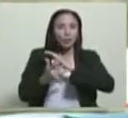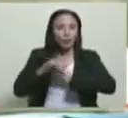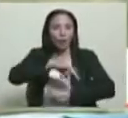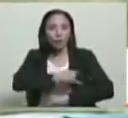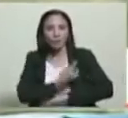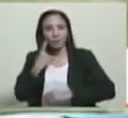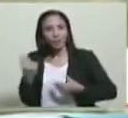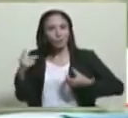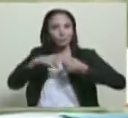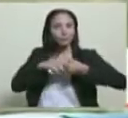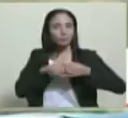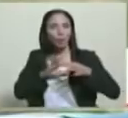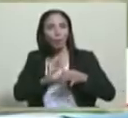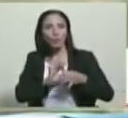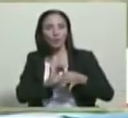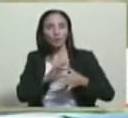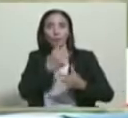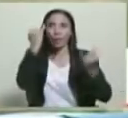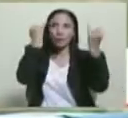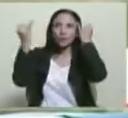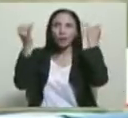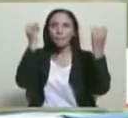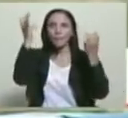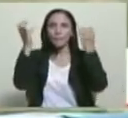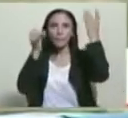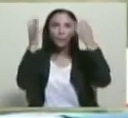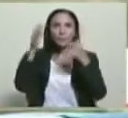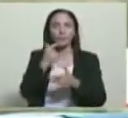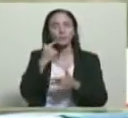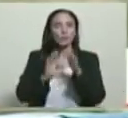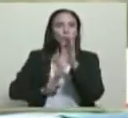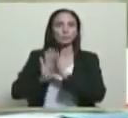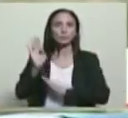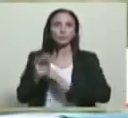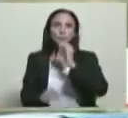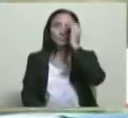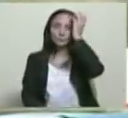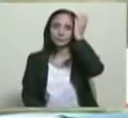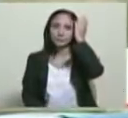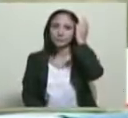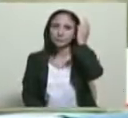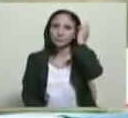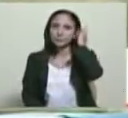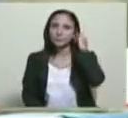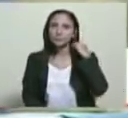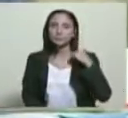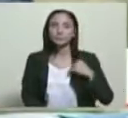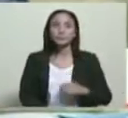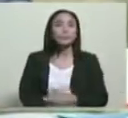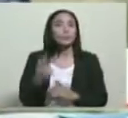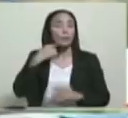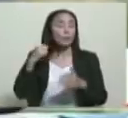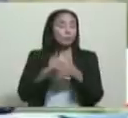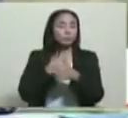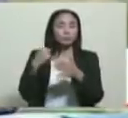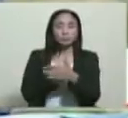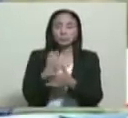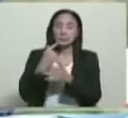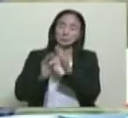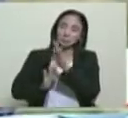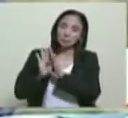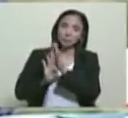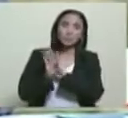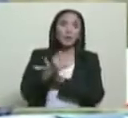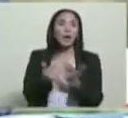universidades, para que la creatividad sea un elemento fundamental en estos tiempos de batalla de nuestra patria. Pero también seguimos trabajando con la construcción del